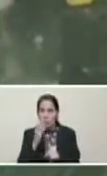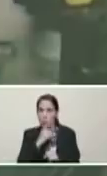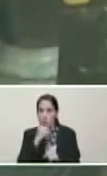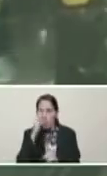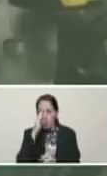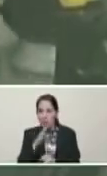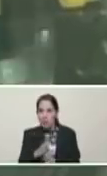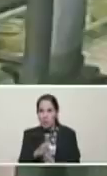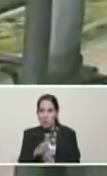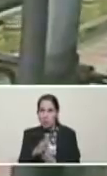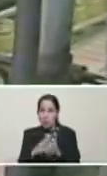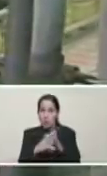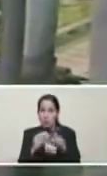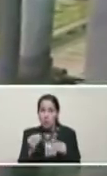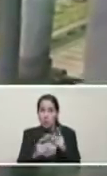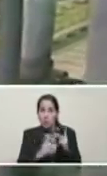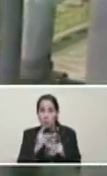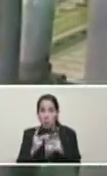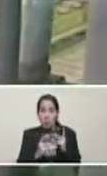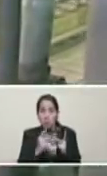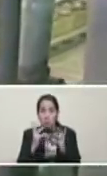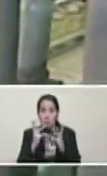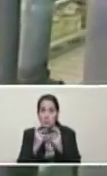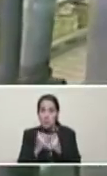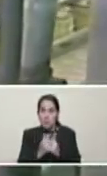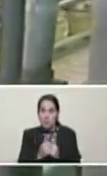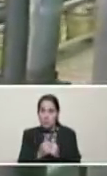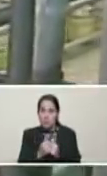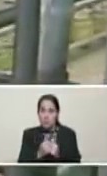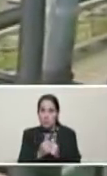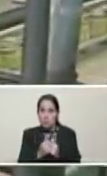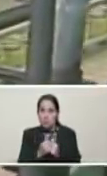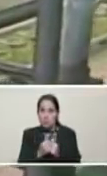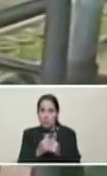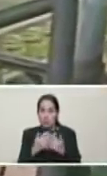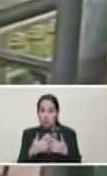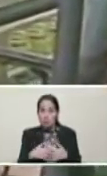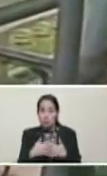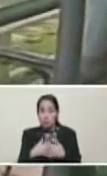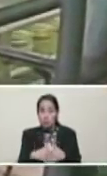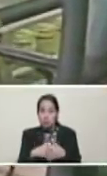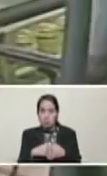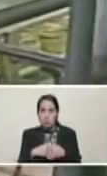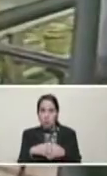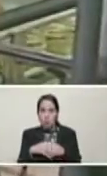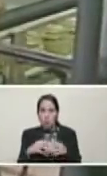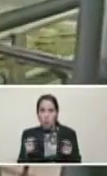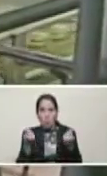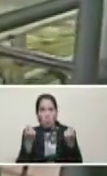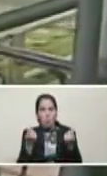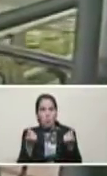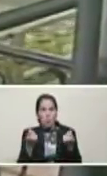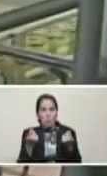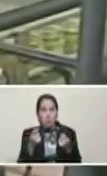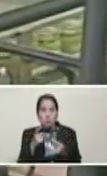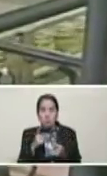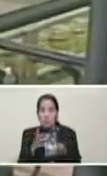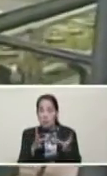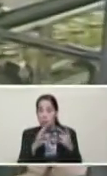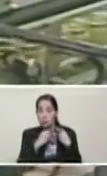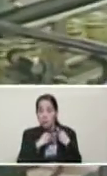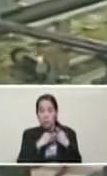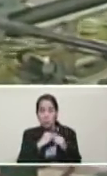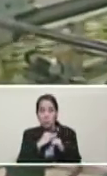de todo el proceso administrativo una planta recuperada está 100% la hemos asumido presidente